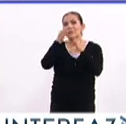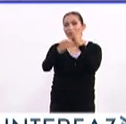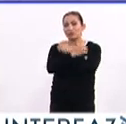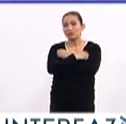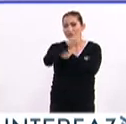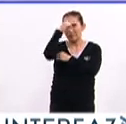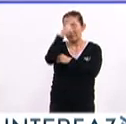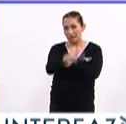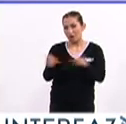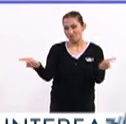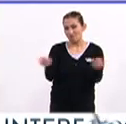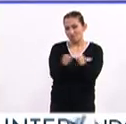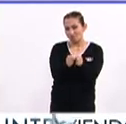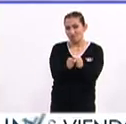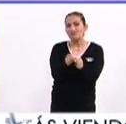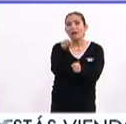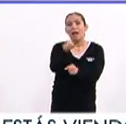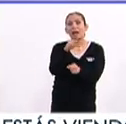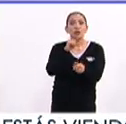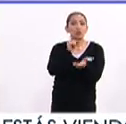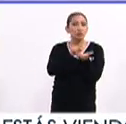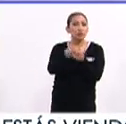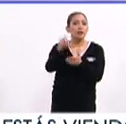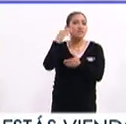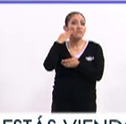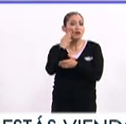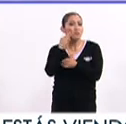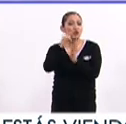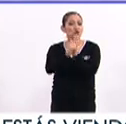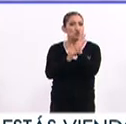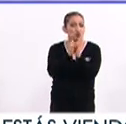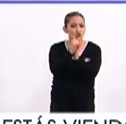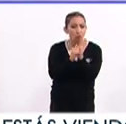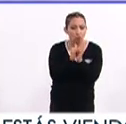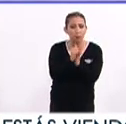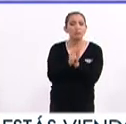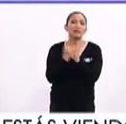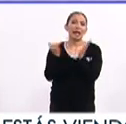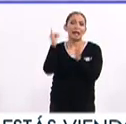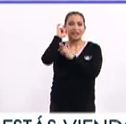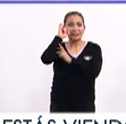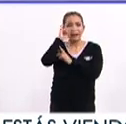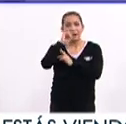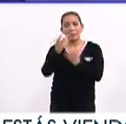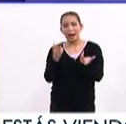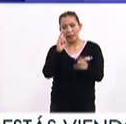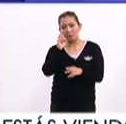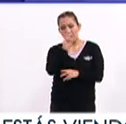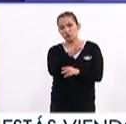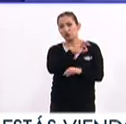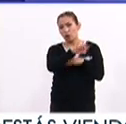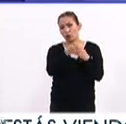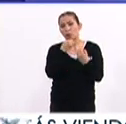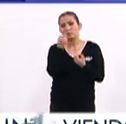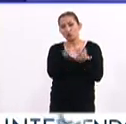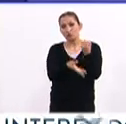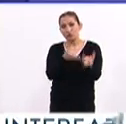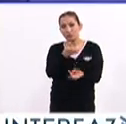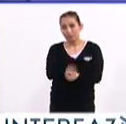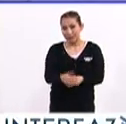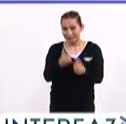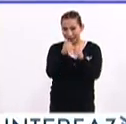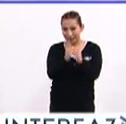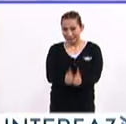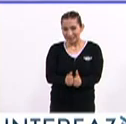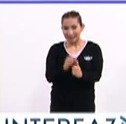Informativa de Educación de México, en Twitter, Facebook, YouTube e Instagram. Así que ahí esperamos todos sus mensajes. No